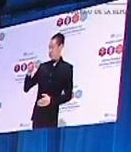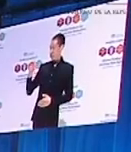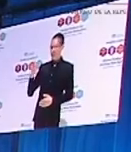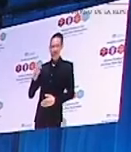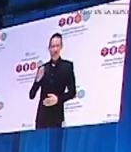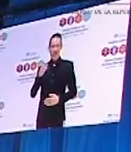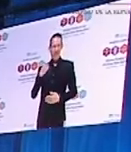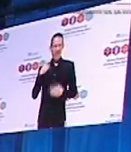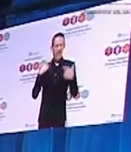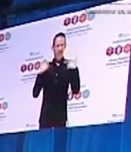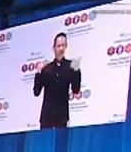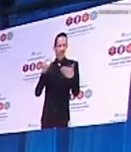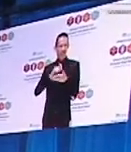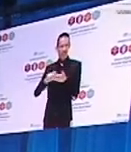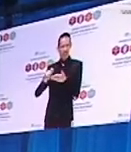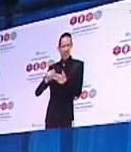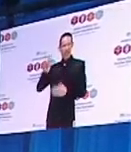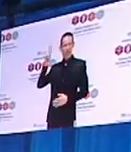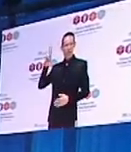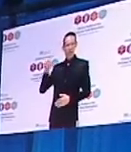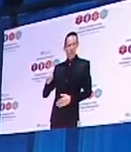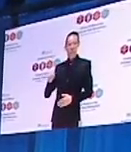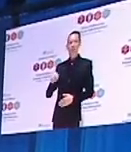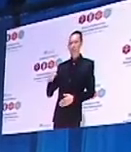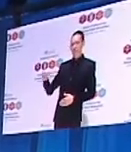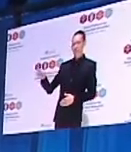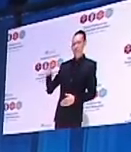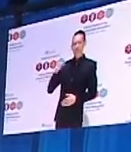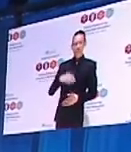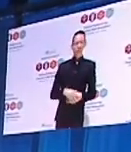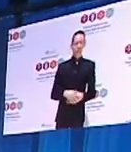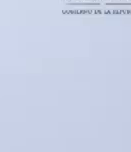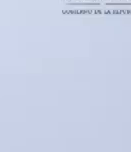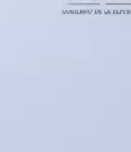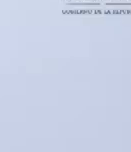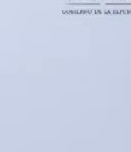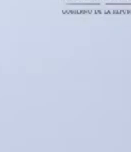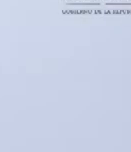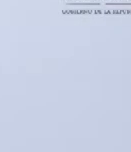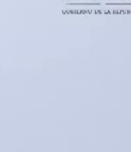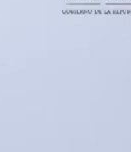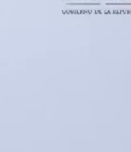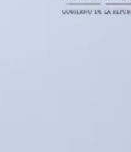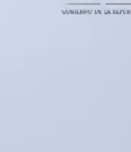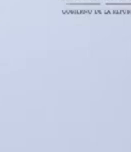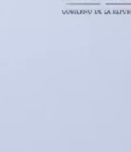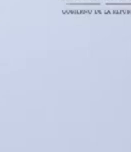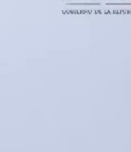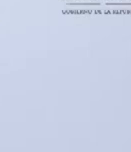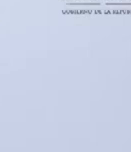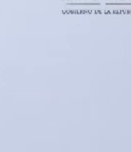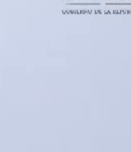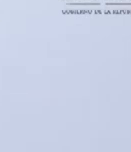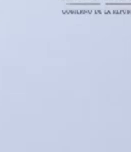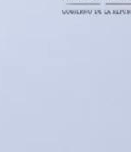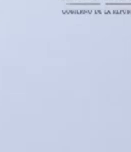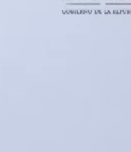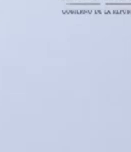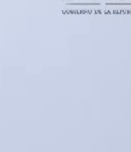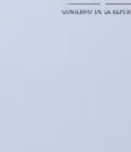méxico enrique peña nieto llamó a los países integrantes a apoyar a las naciones más vulnerables a fenómenos naturales